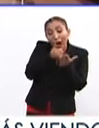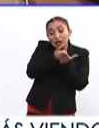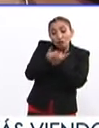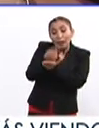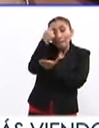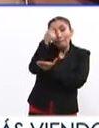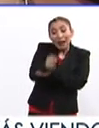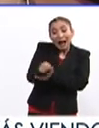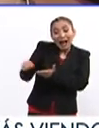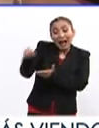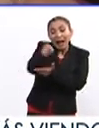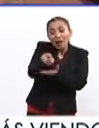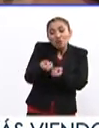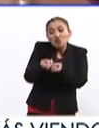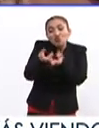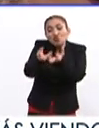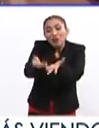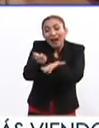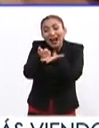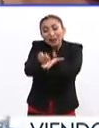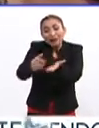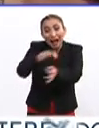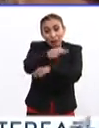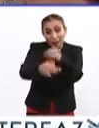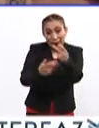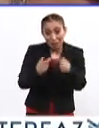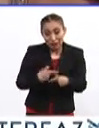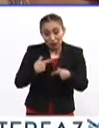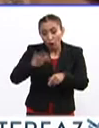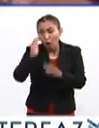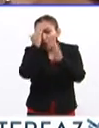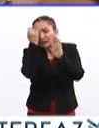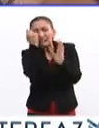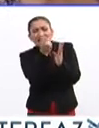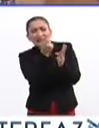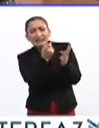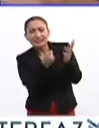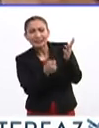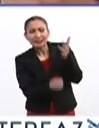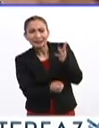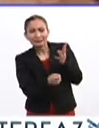vehículo para permitir a todas las personas conocer,